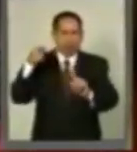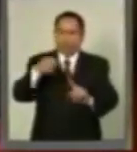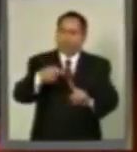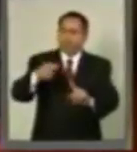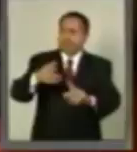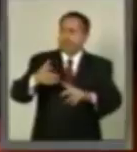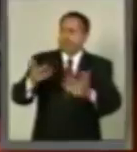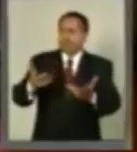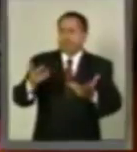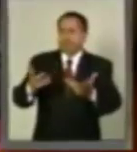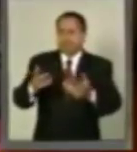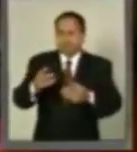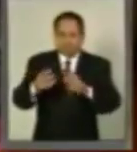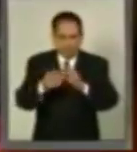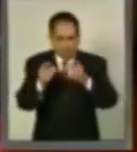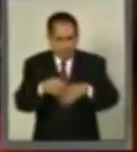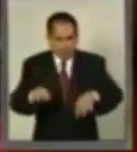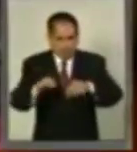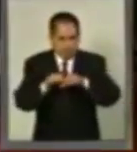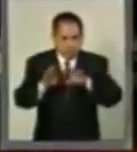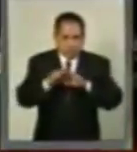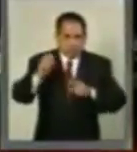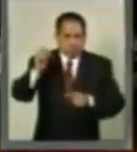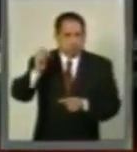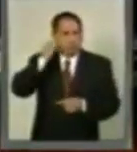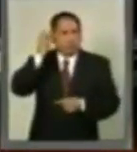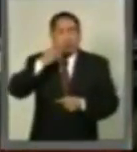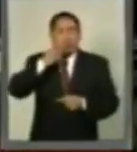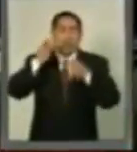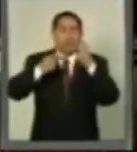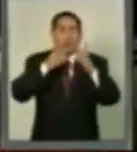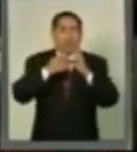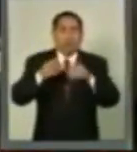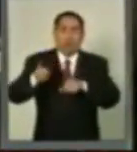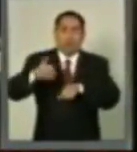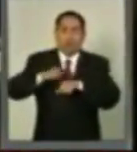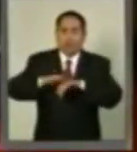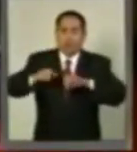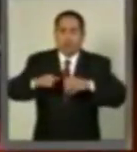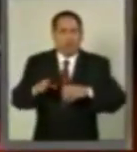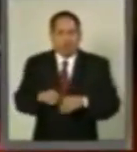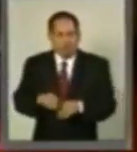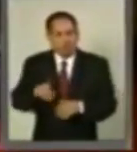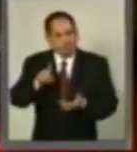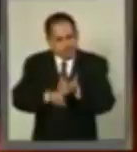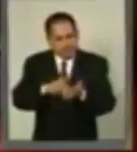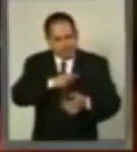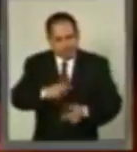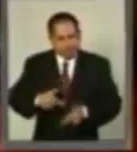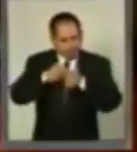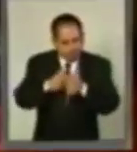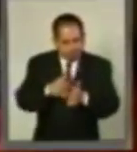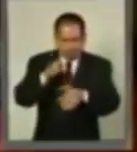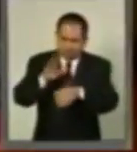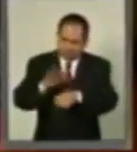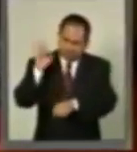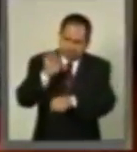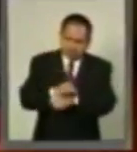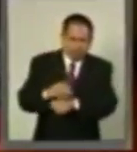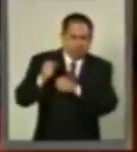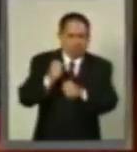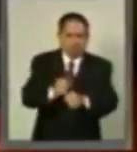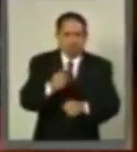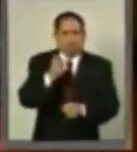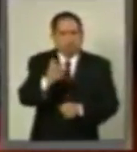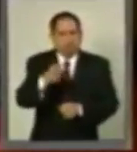coyuntura, reitero, de un discurso, de una manifestación pública, sino que sigamos tratando de fortalecerlo,